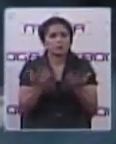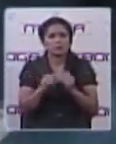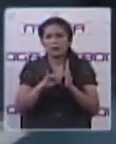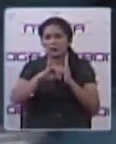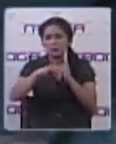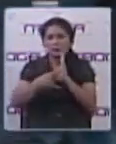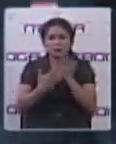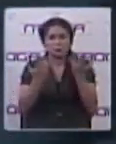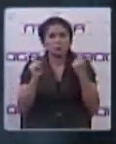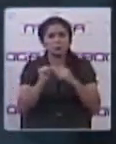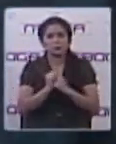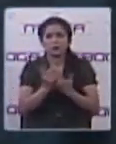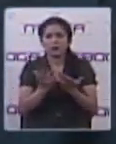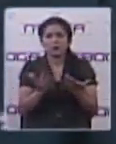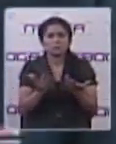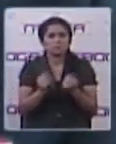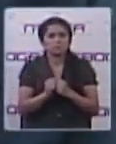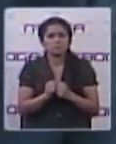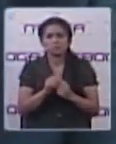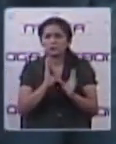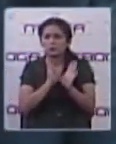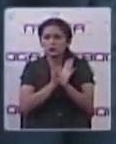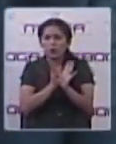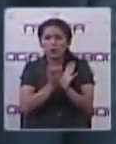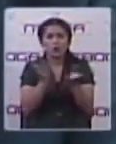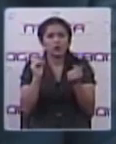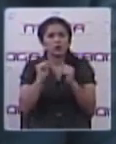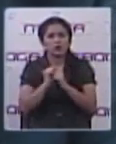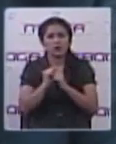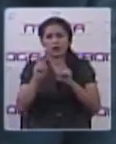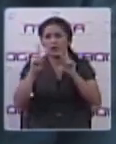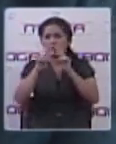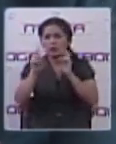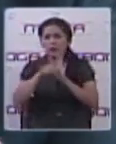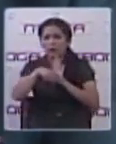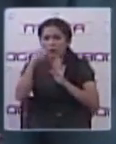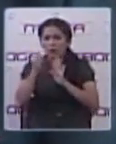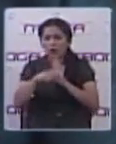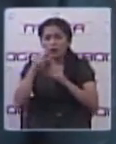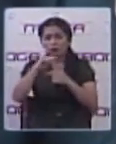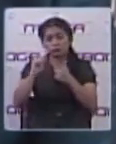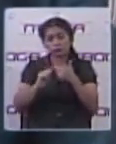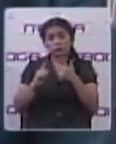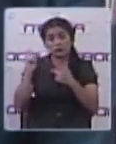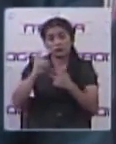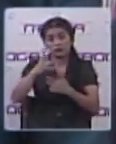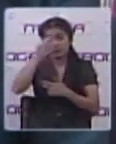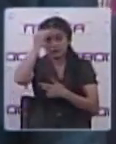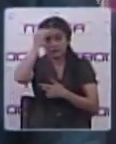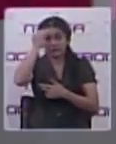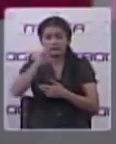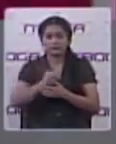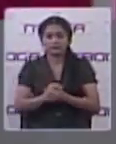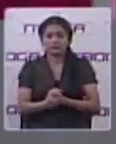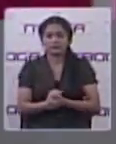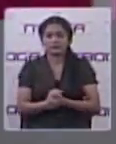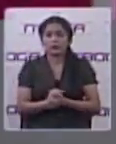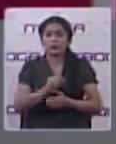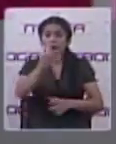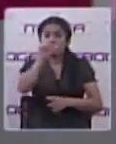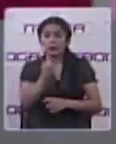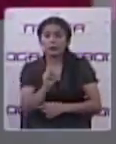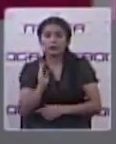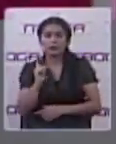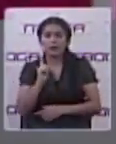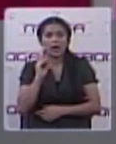parte legal. Es bastante amplio las ramas en que un agente inmobiliario debe prepararse. ¿Qué es lo que busca el cliente en un